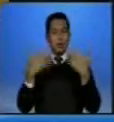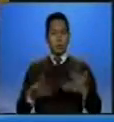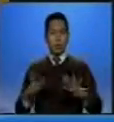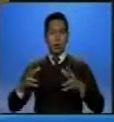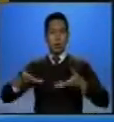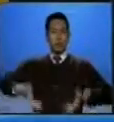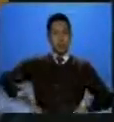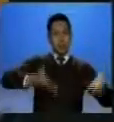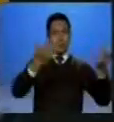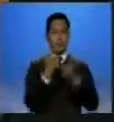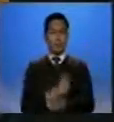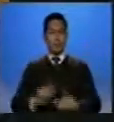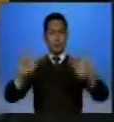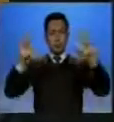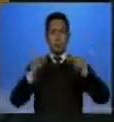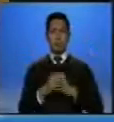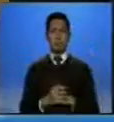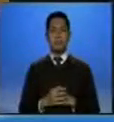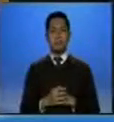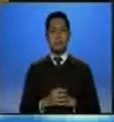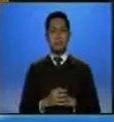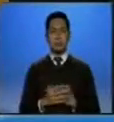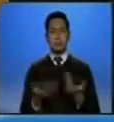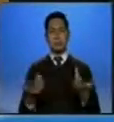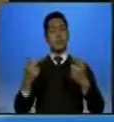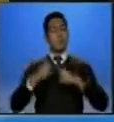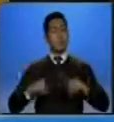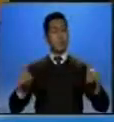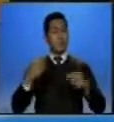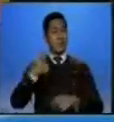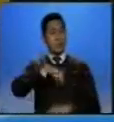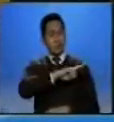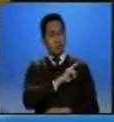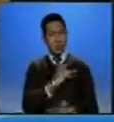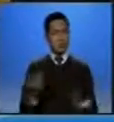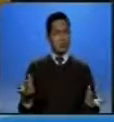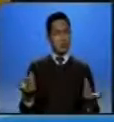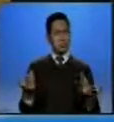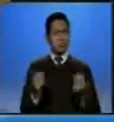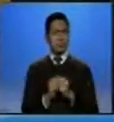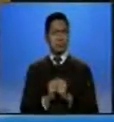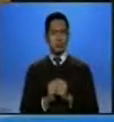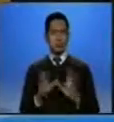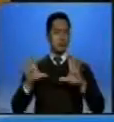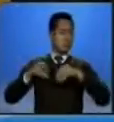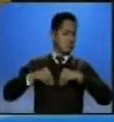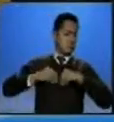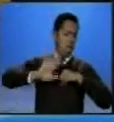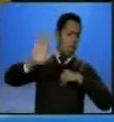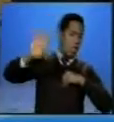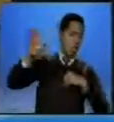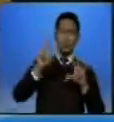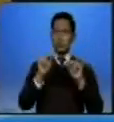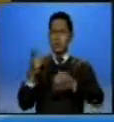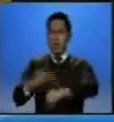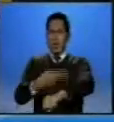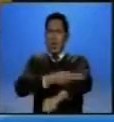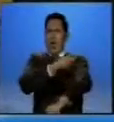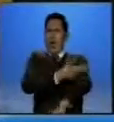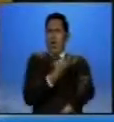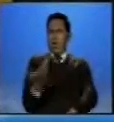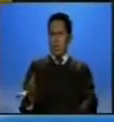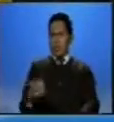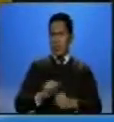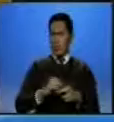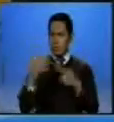debe ser debidamente sancionado, pero no podemos tampoco permitir que la norma exagere y que vaya más allá de